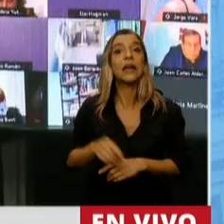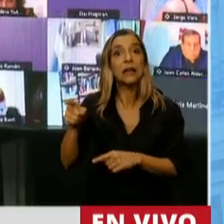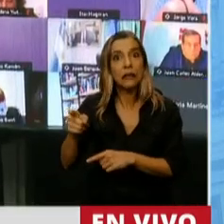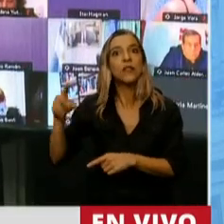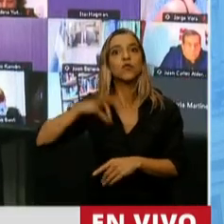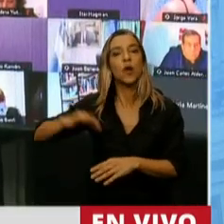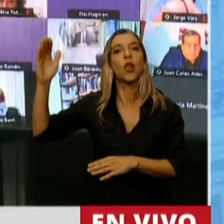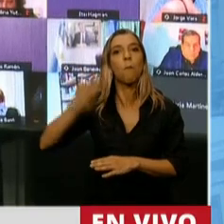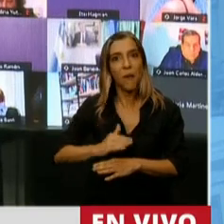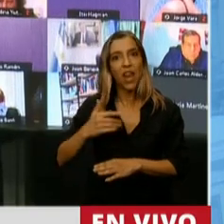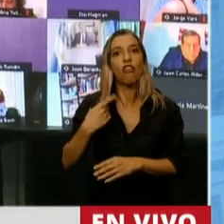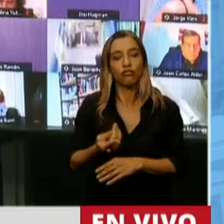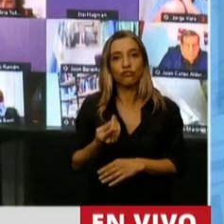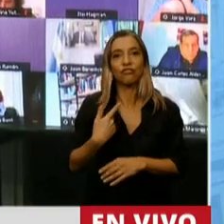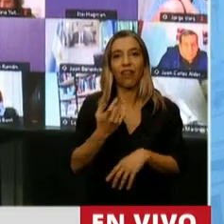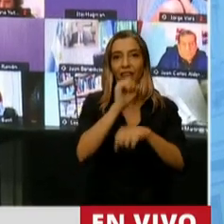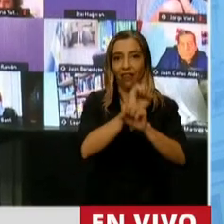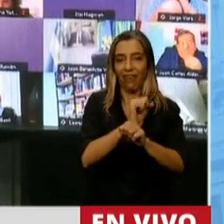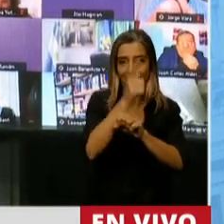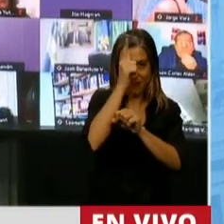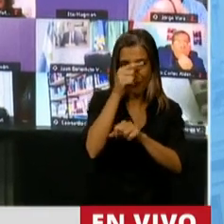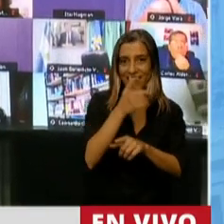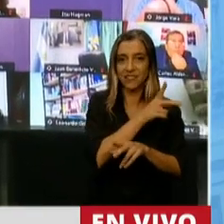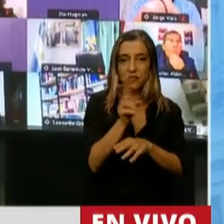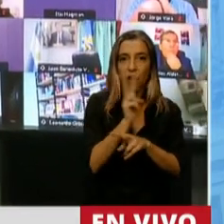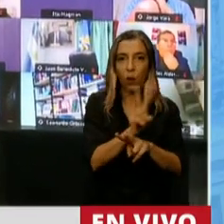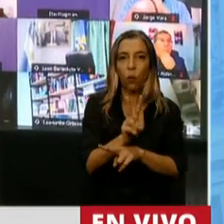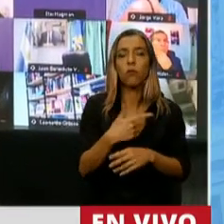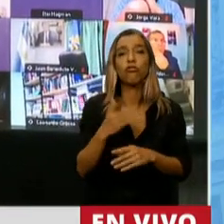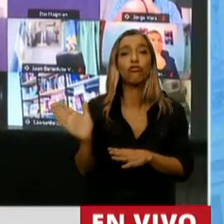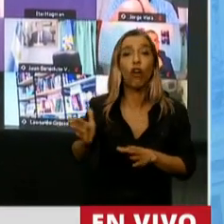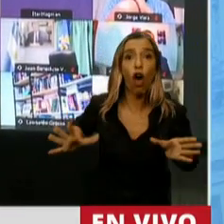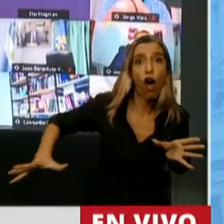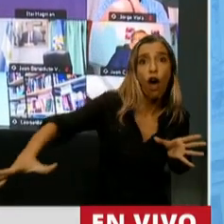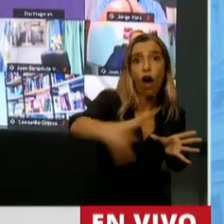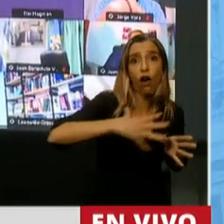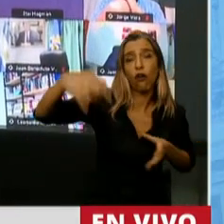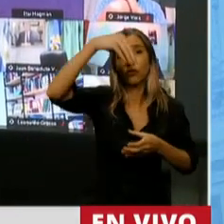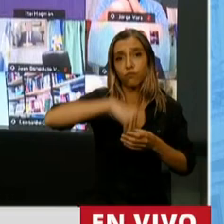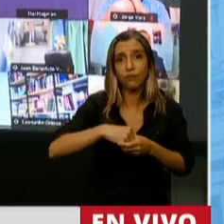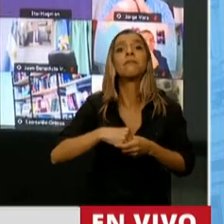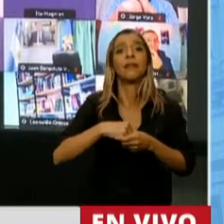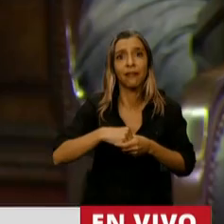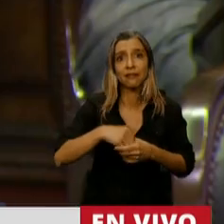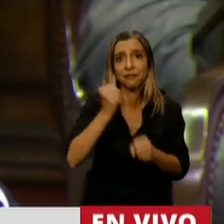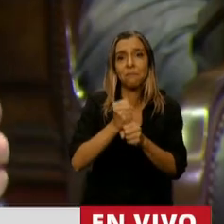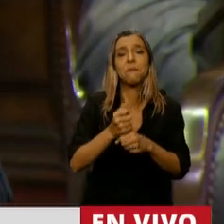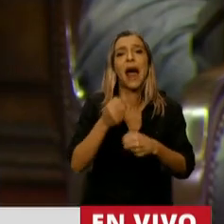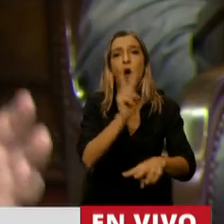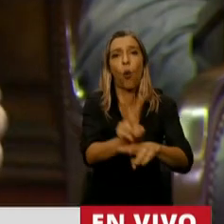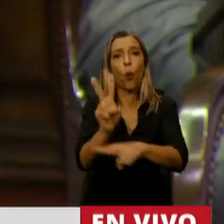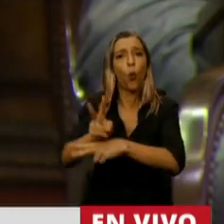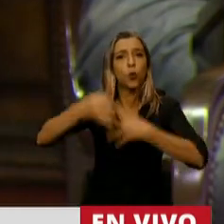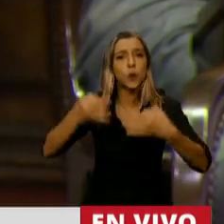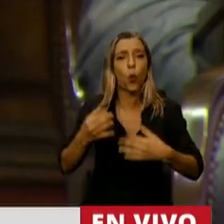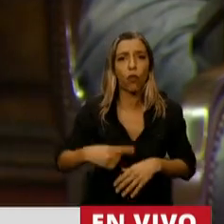el servicio penitenciario federal son todas fuerzas armadas y de seguridad nacionales no será una